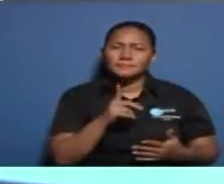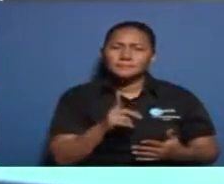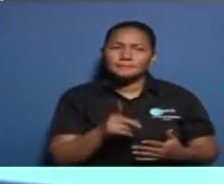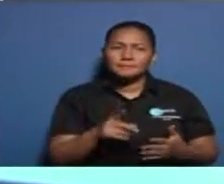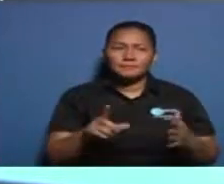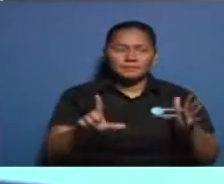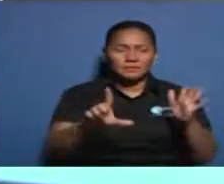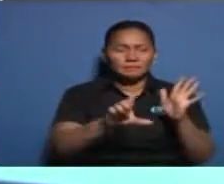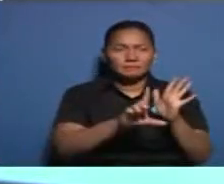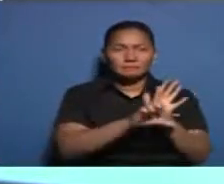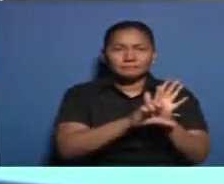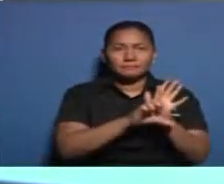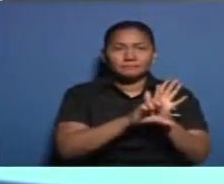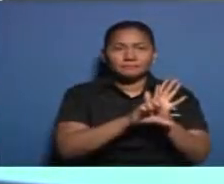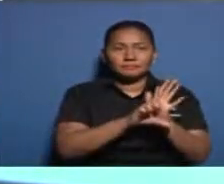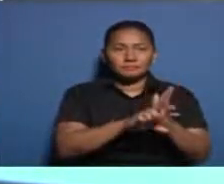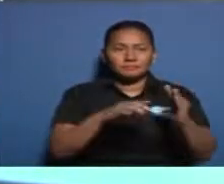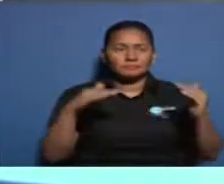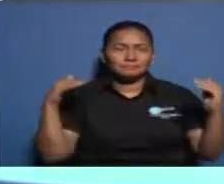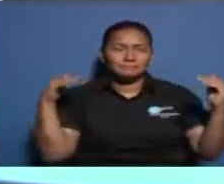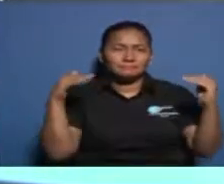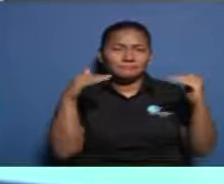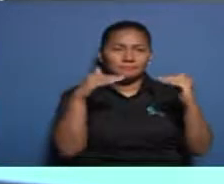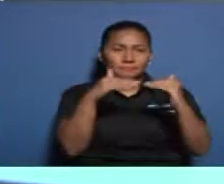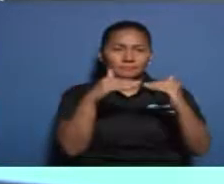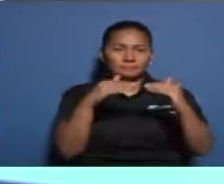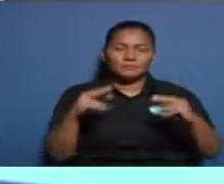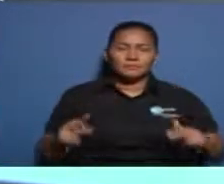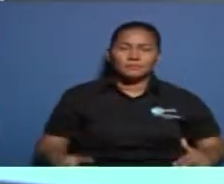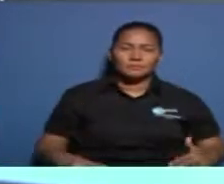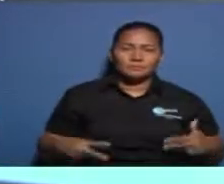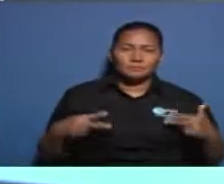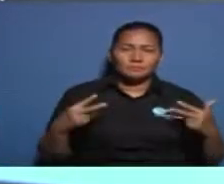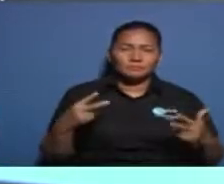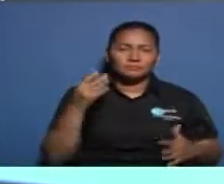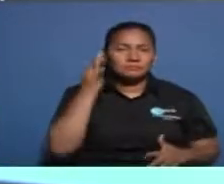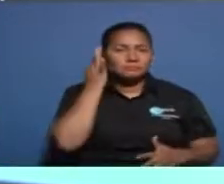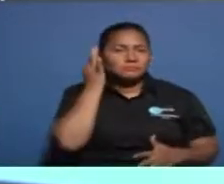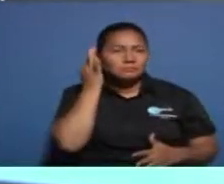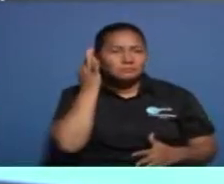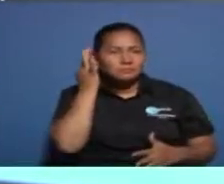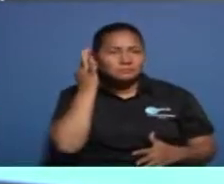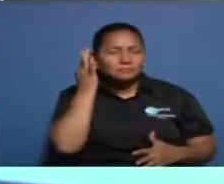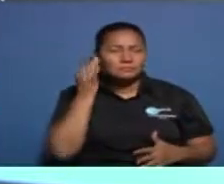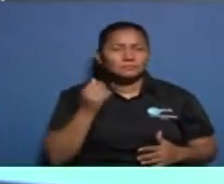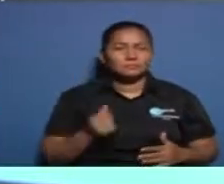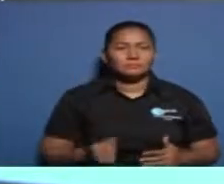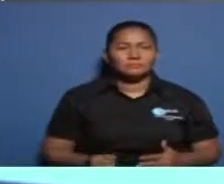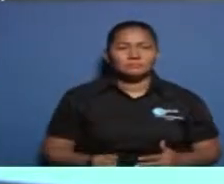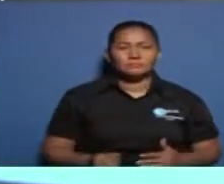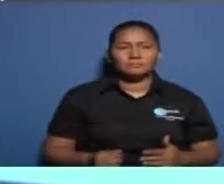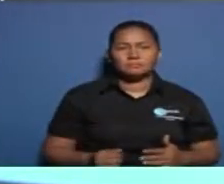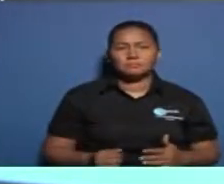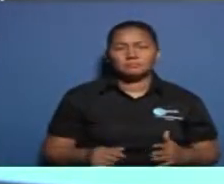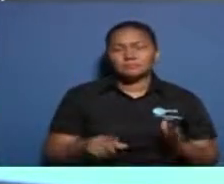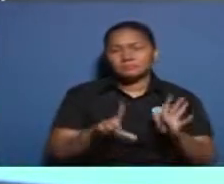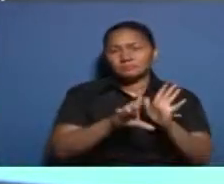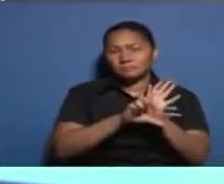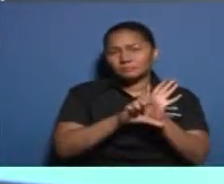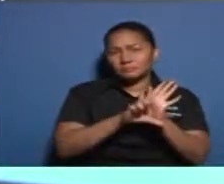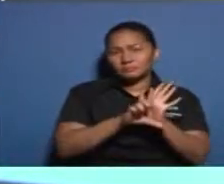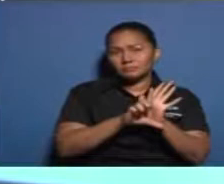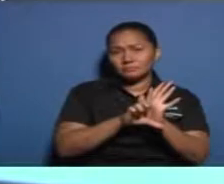la vida de las mujeres es decir por más que una norma no esté no tenga como objetivo promover grados de desigualdad